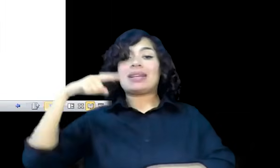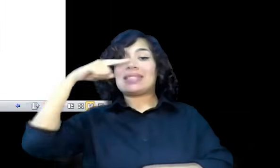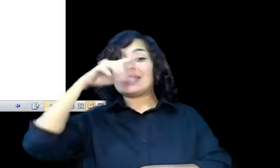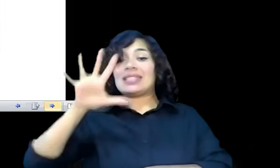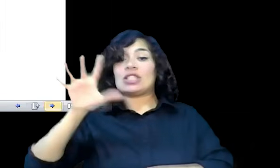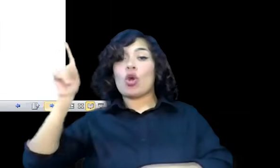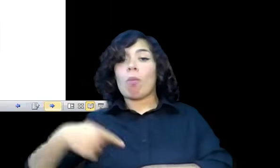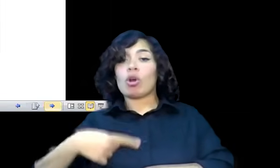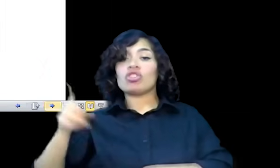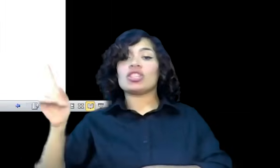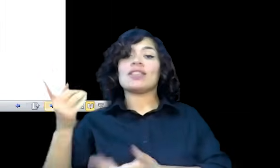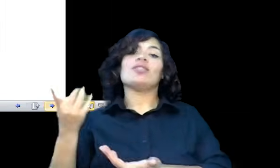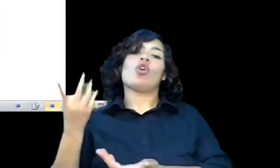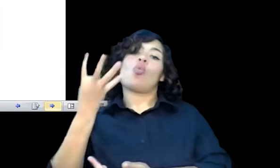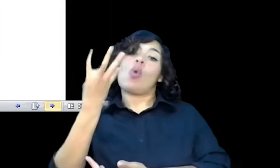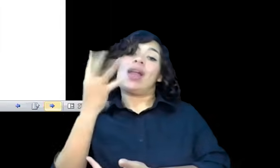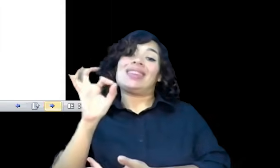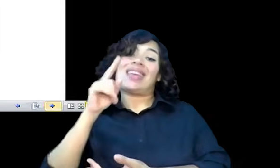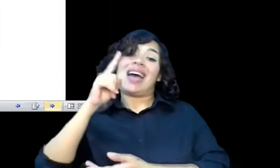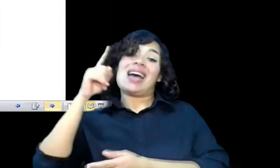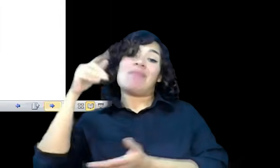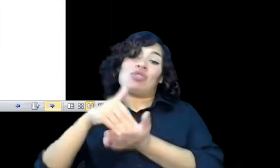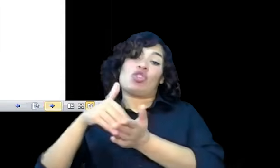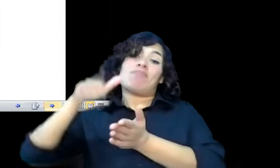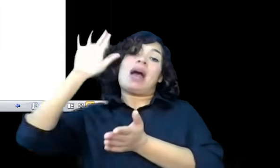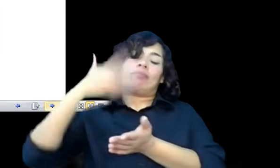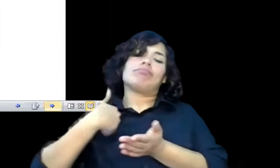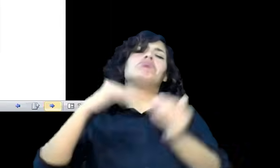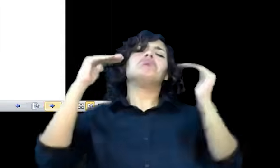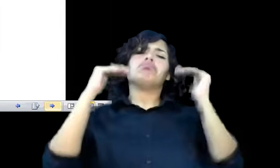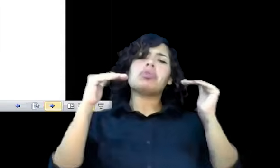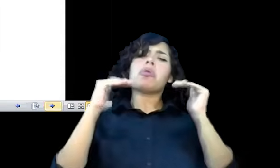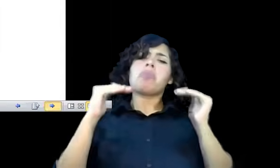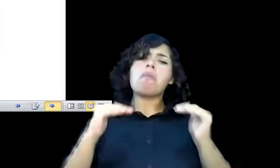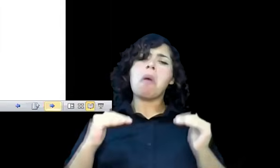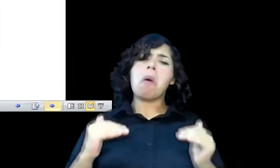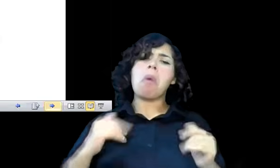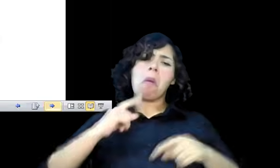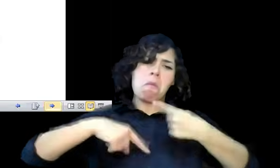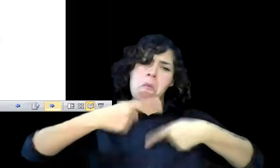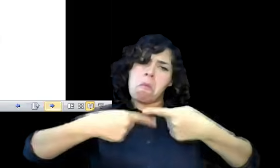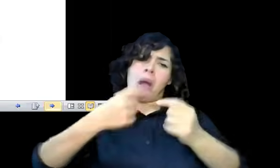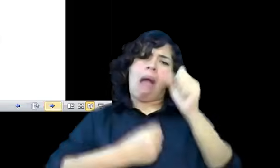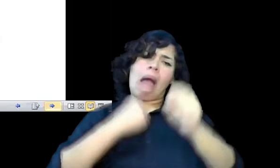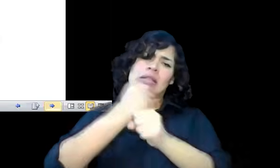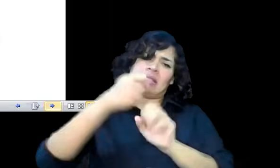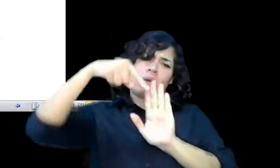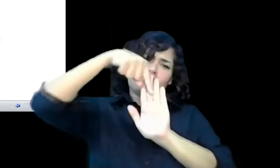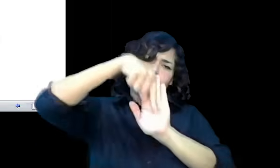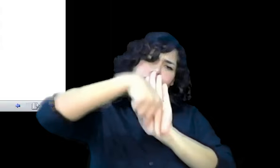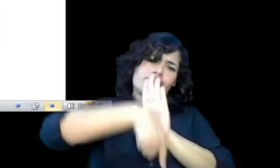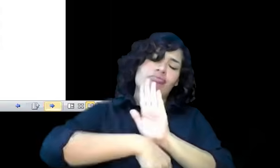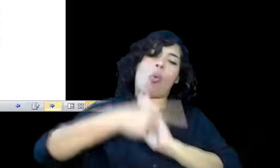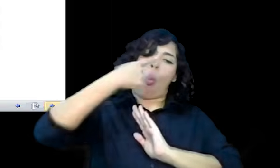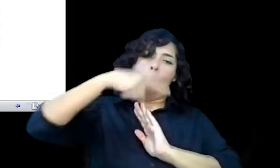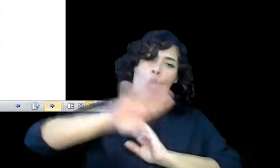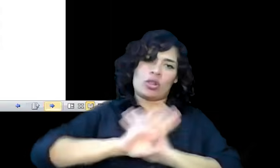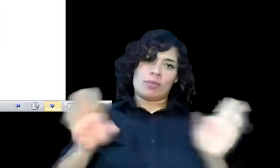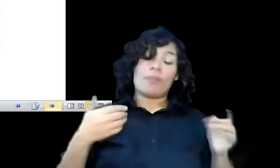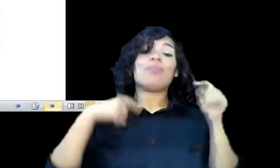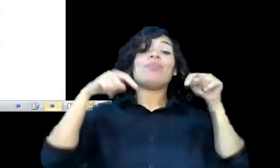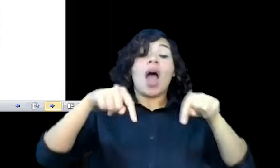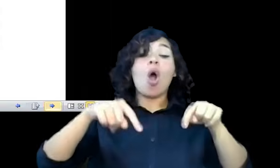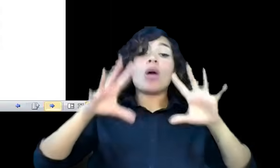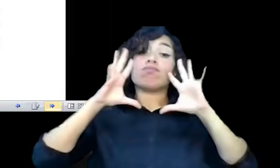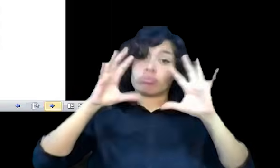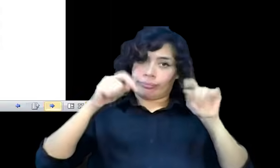40 millones. Y bueno, y así sucesivamente, sí, hasta el último renglón de la tabla. Y acá tenemos, que después vamos a ver, lo